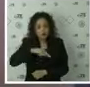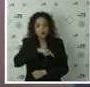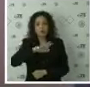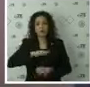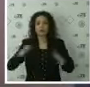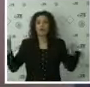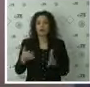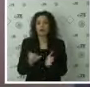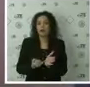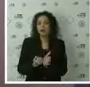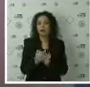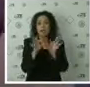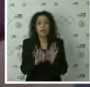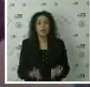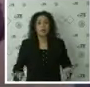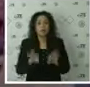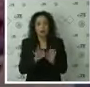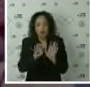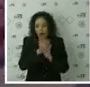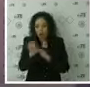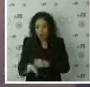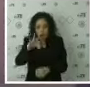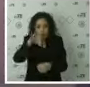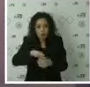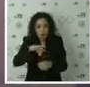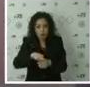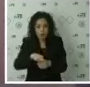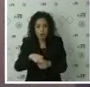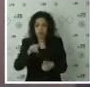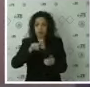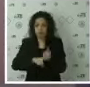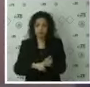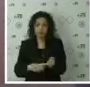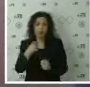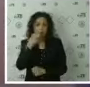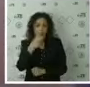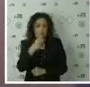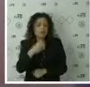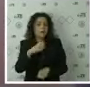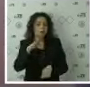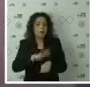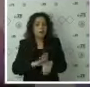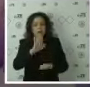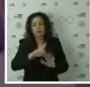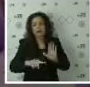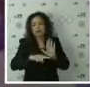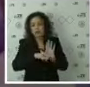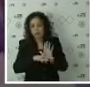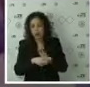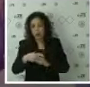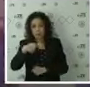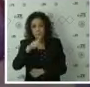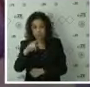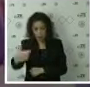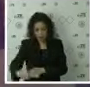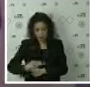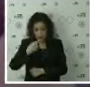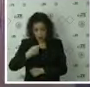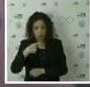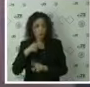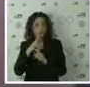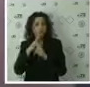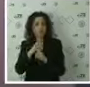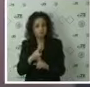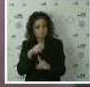votar. Esto si nos dirigimos hacia la parte más negativa del cuestionamiento. No obstante, respondiendo directamente a la pregunta, sí,